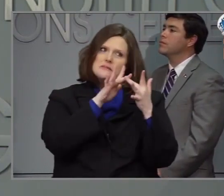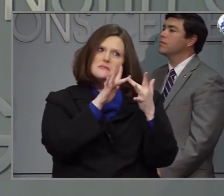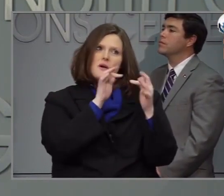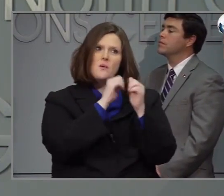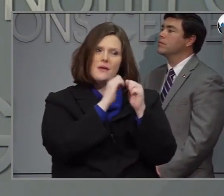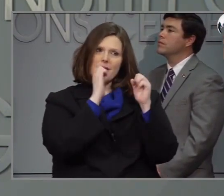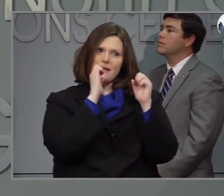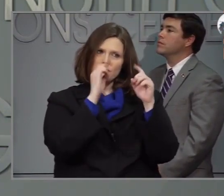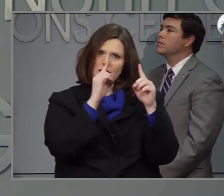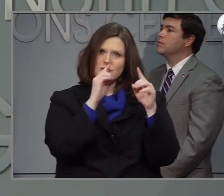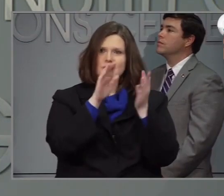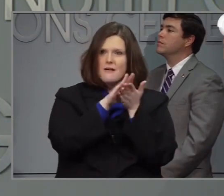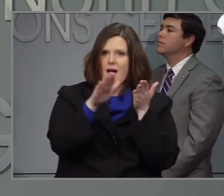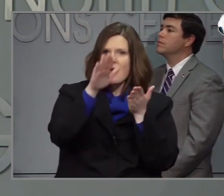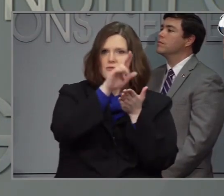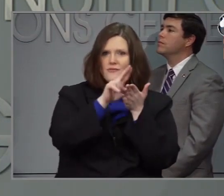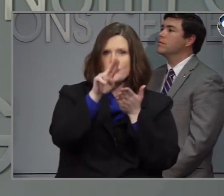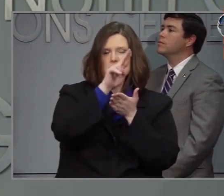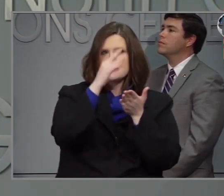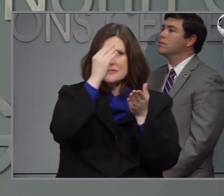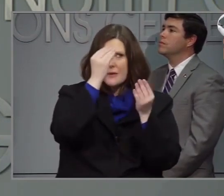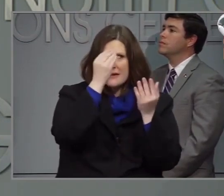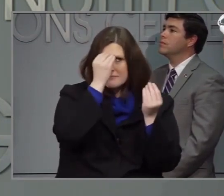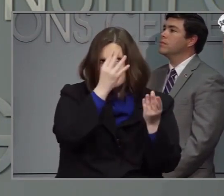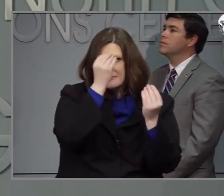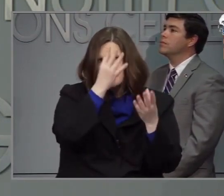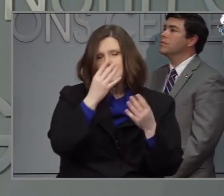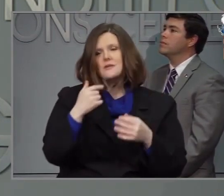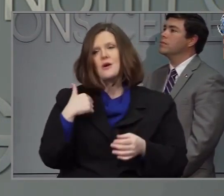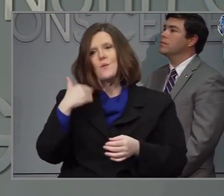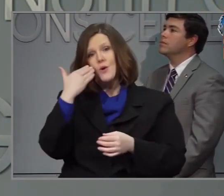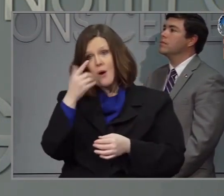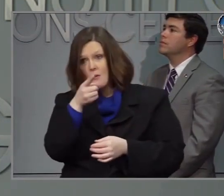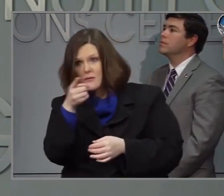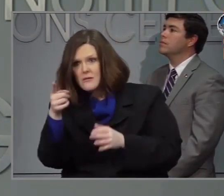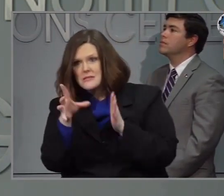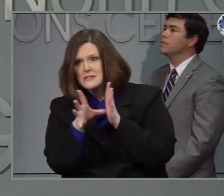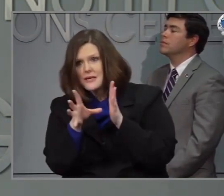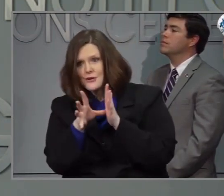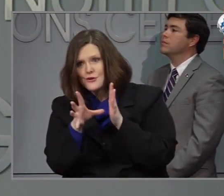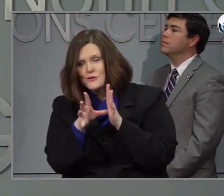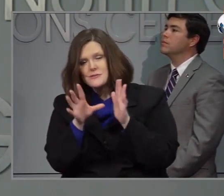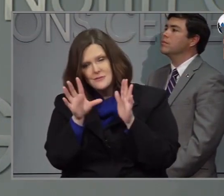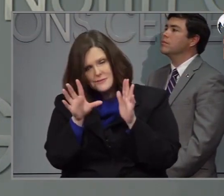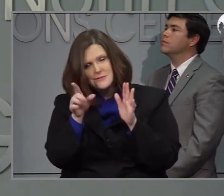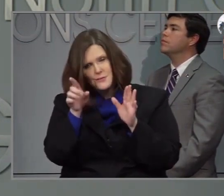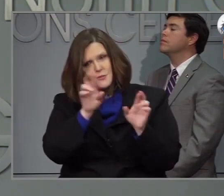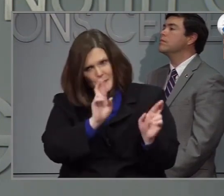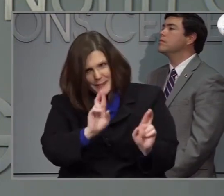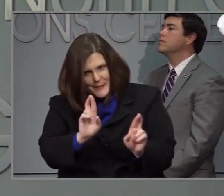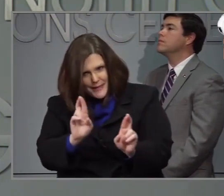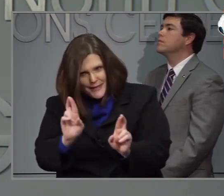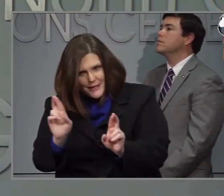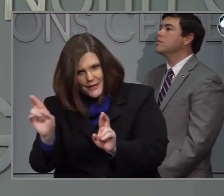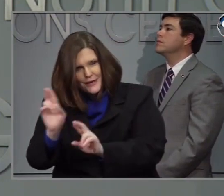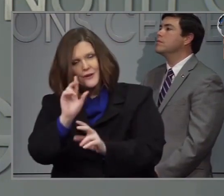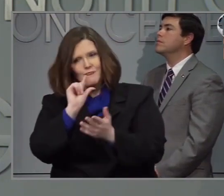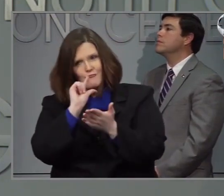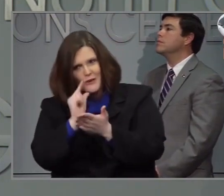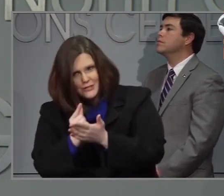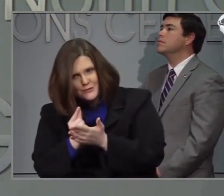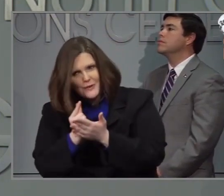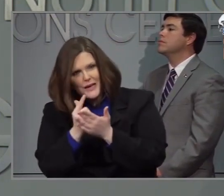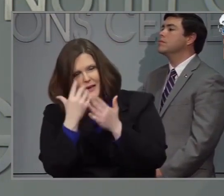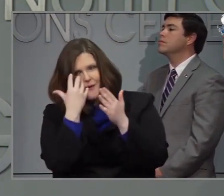estamos nosotros en contacto con los aliados de educación superior y a ustedes los seniors on unique ustedes son